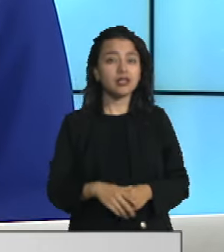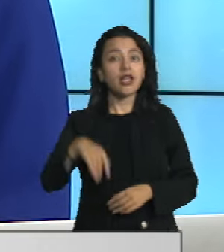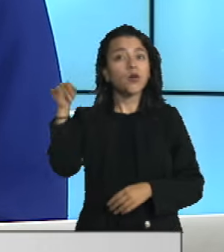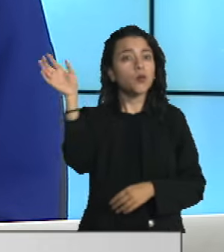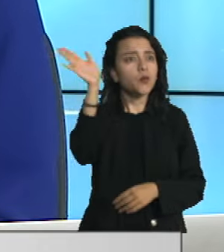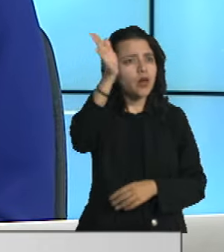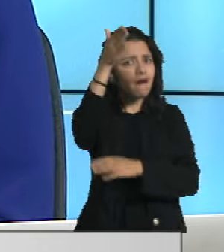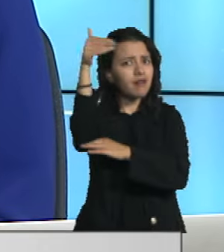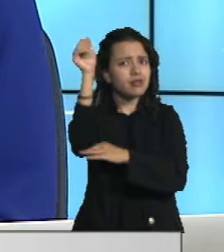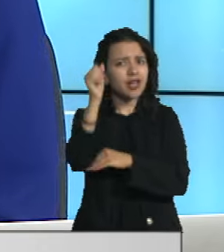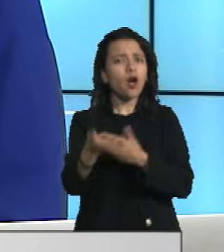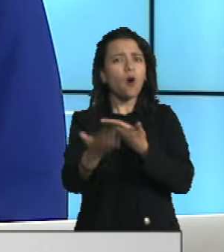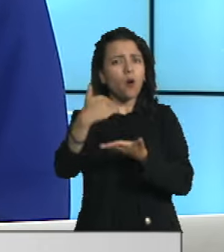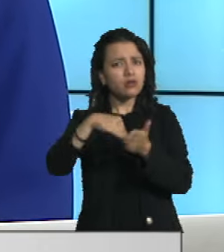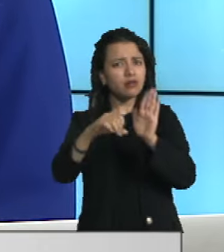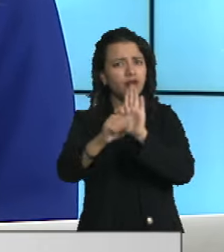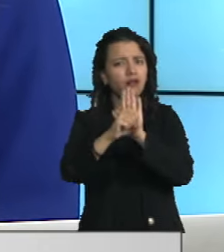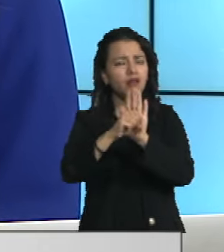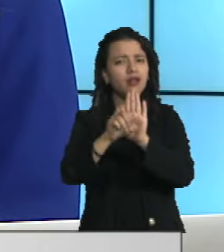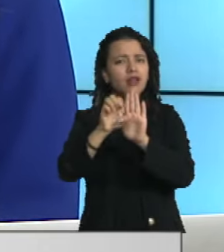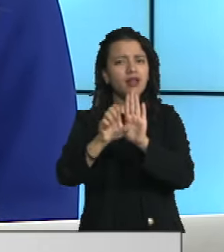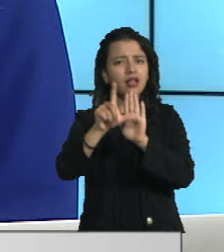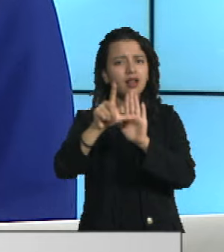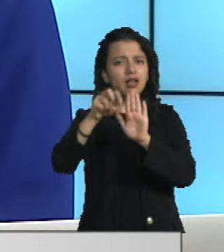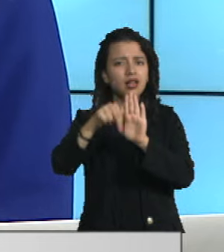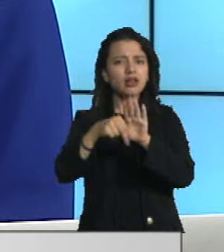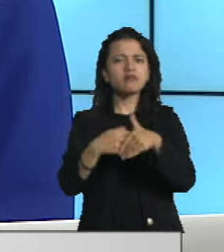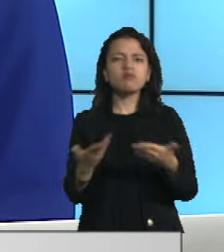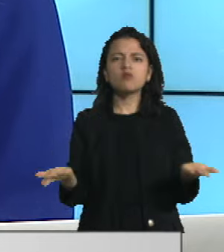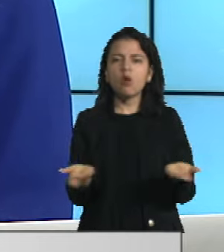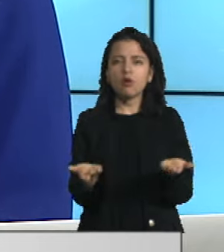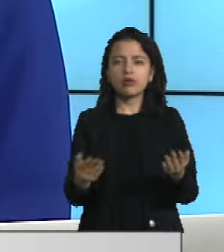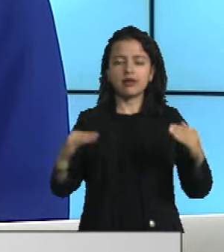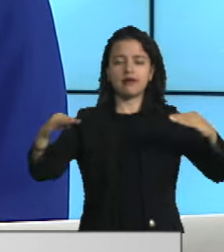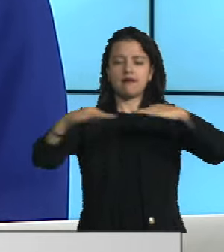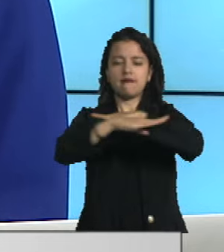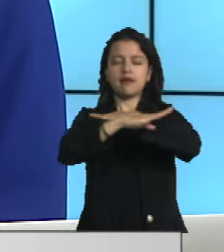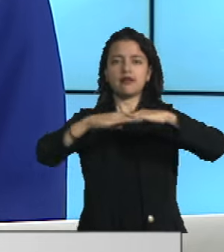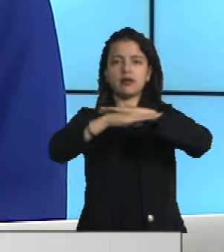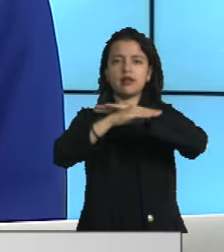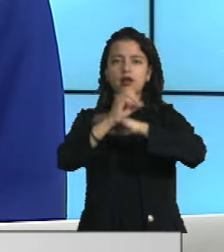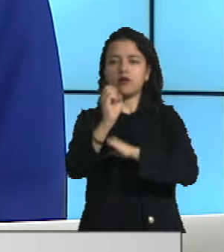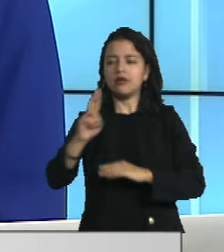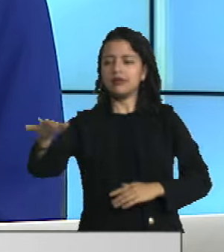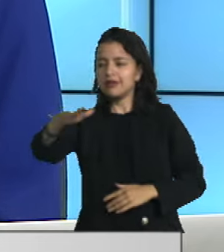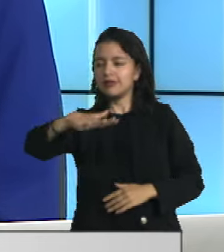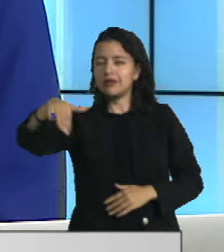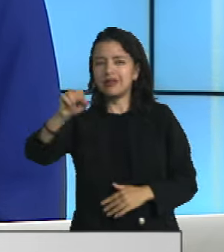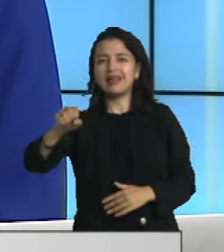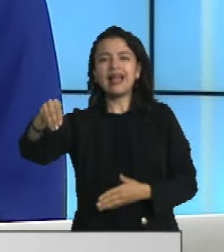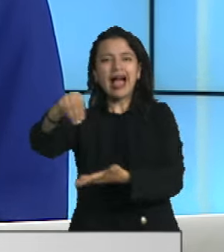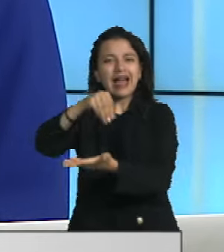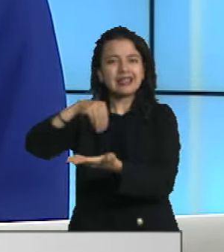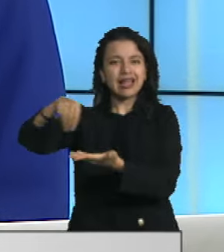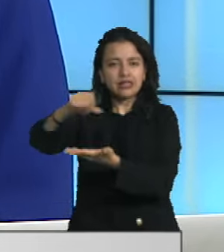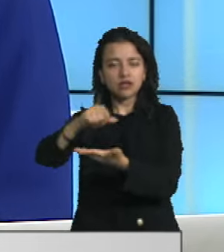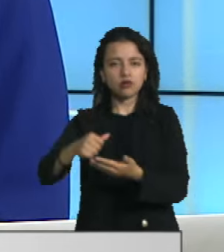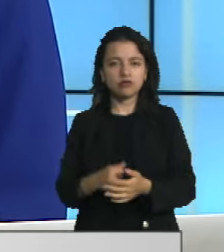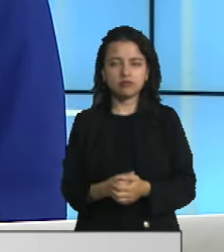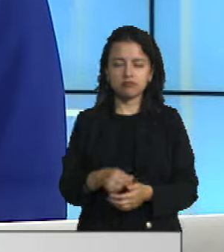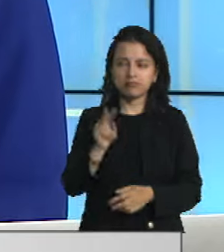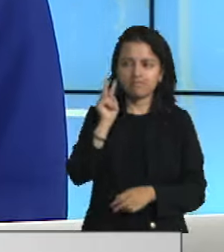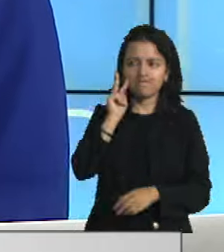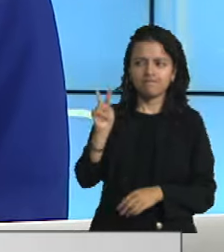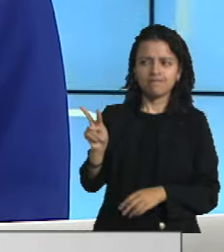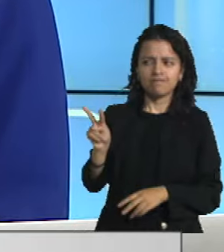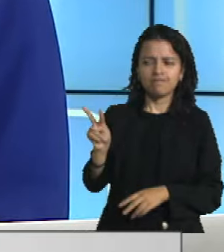una bandera del ELN apareció en la vía oriental del departamento del Atlántico. Las autoridades anuncian patrullajes conjuntos para evitar